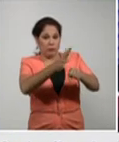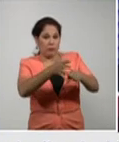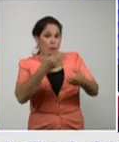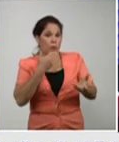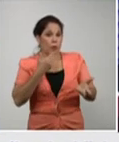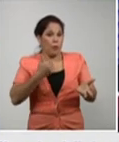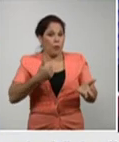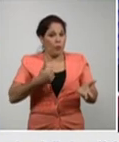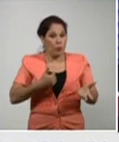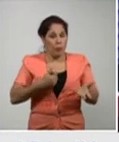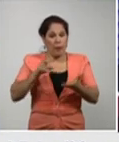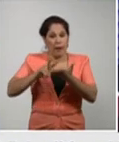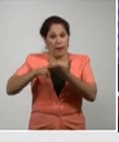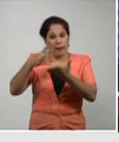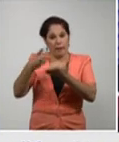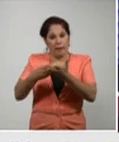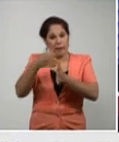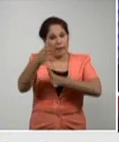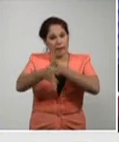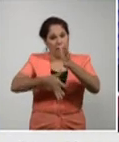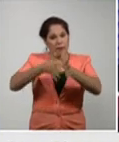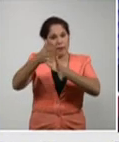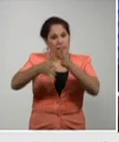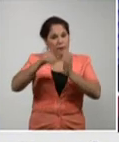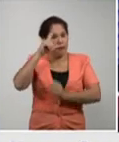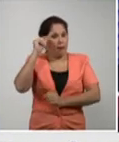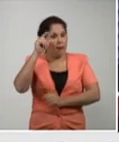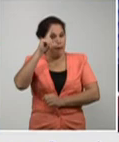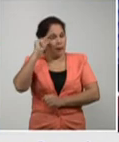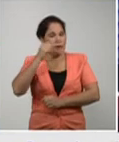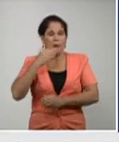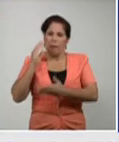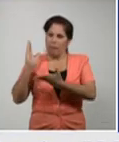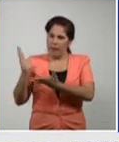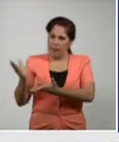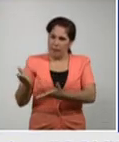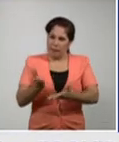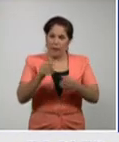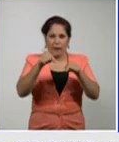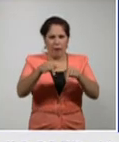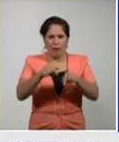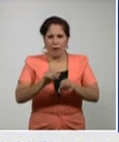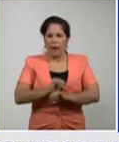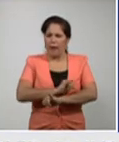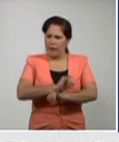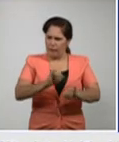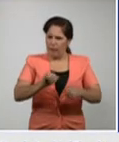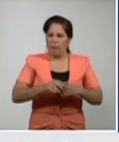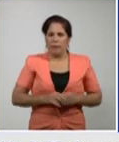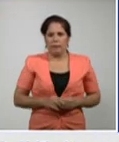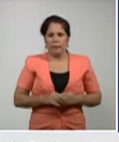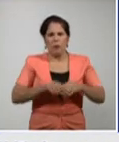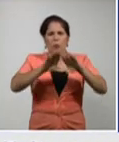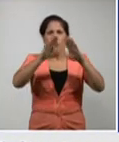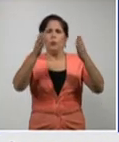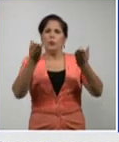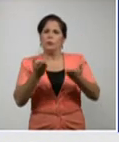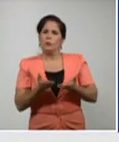la intérprete de lengua de señas, Eileen Coto. Bienvenida. Y ahora sí, doctor, el mundo. El